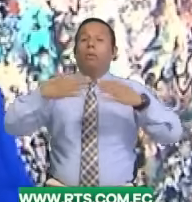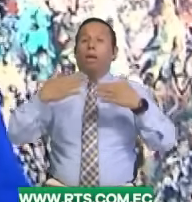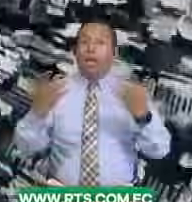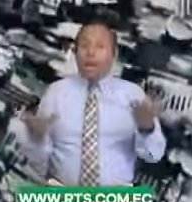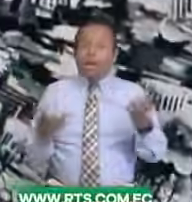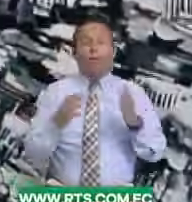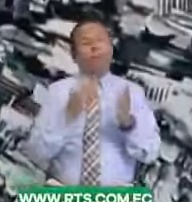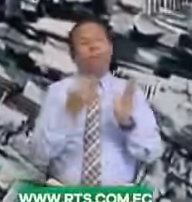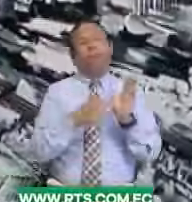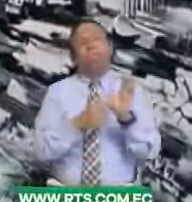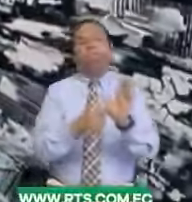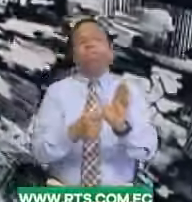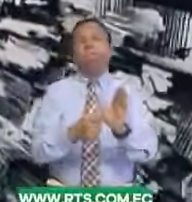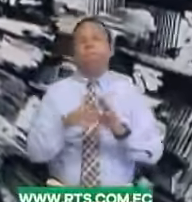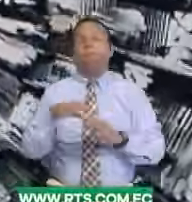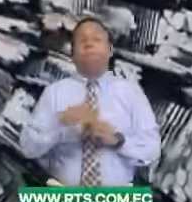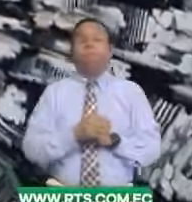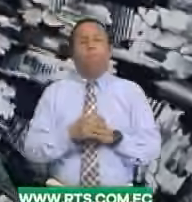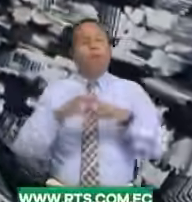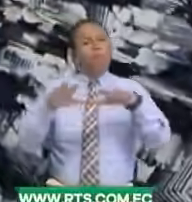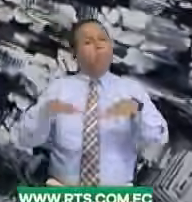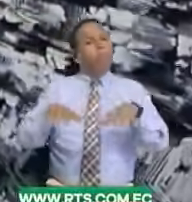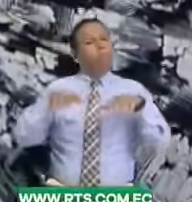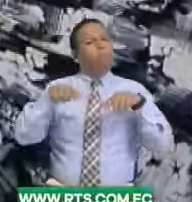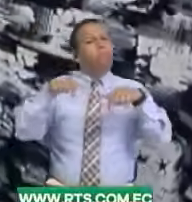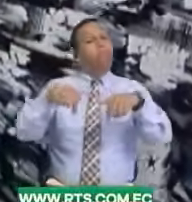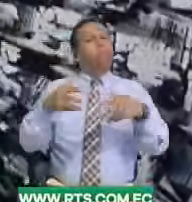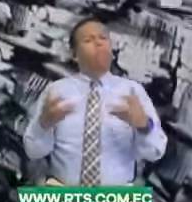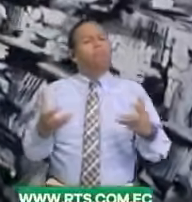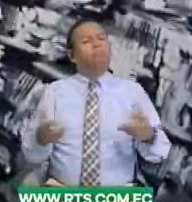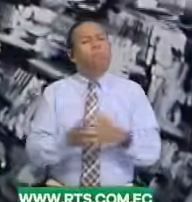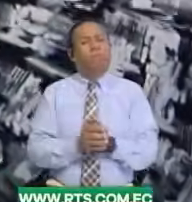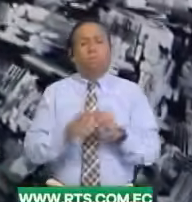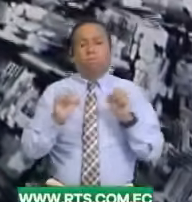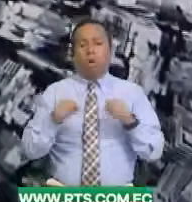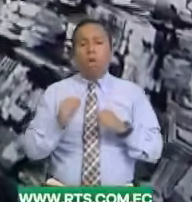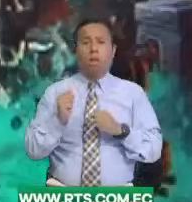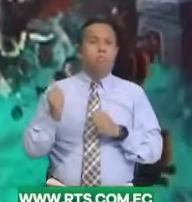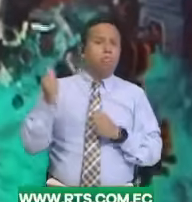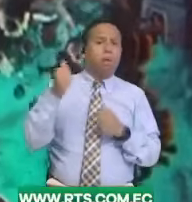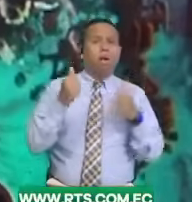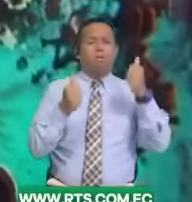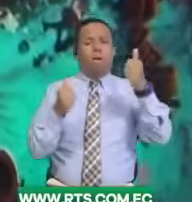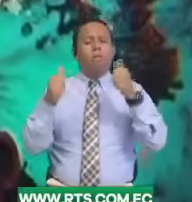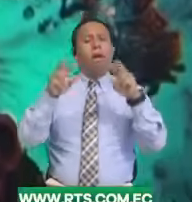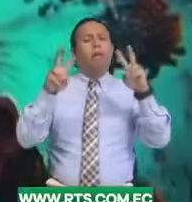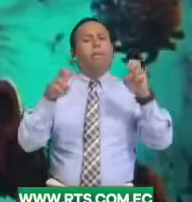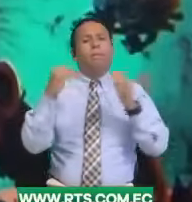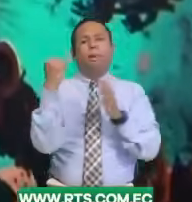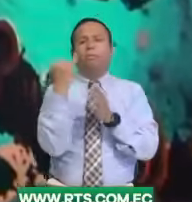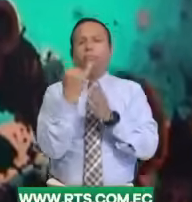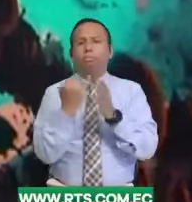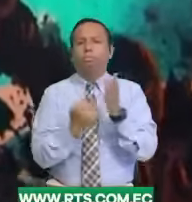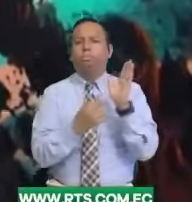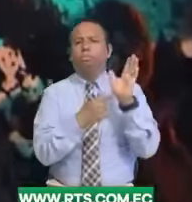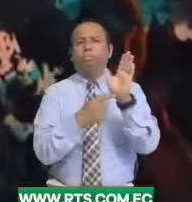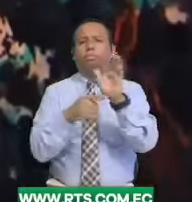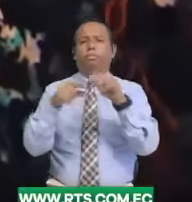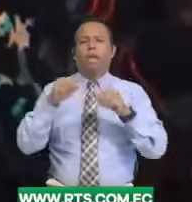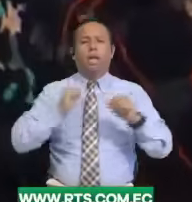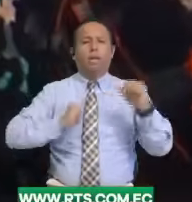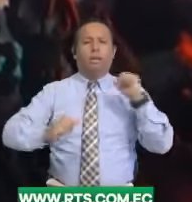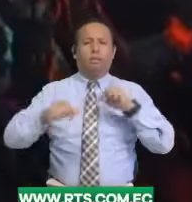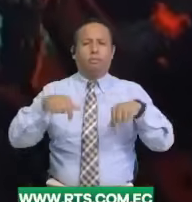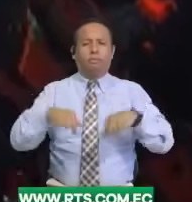guayaquileña. Este evento tuvo como objetivo la promoción y jerarquización de la producción artística en nuestro país.